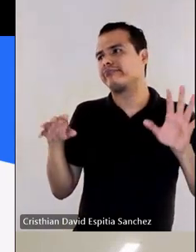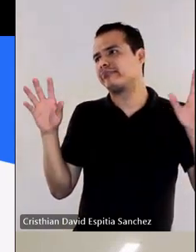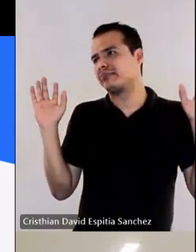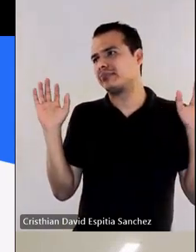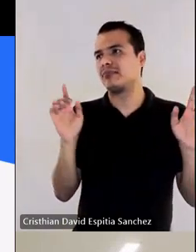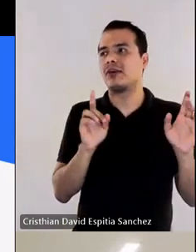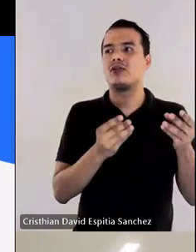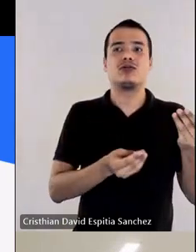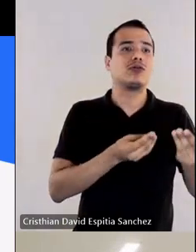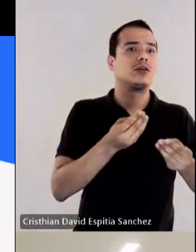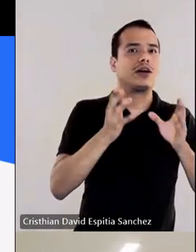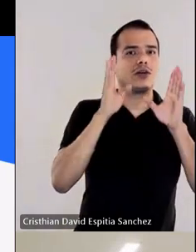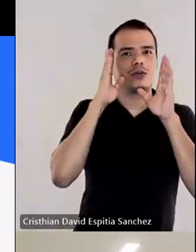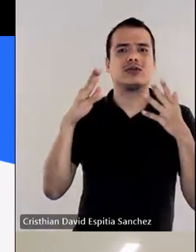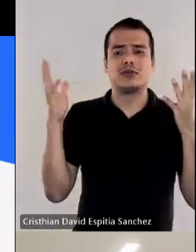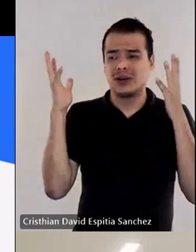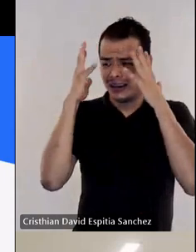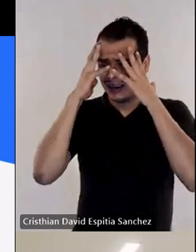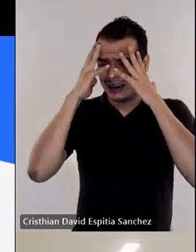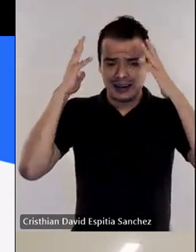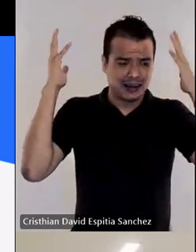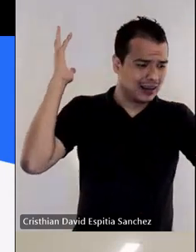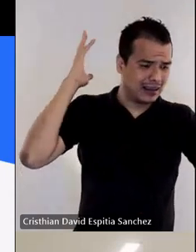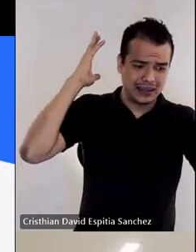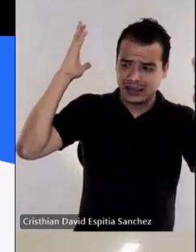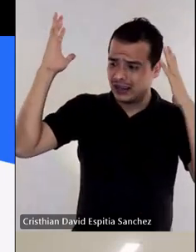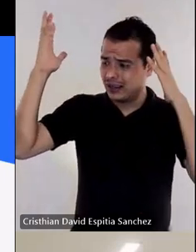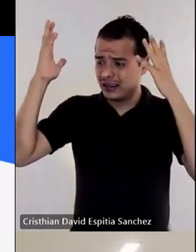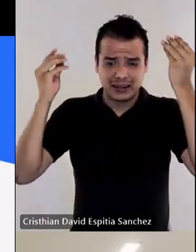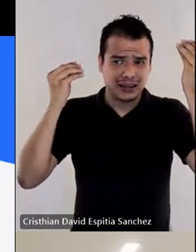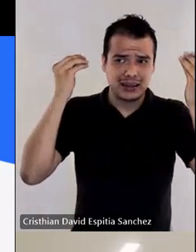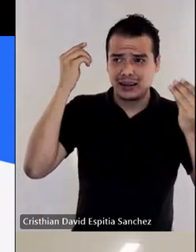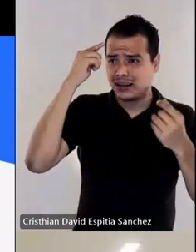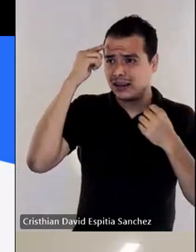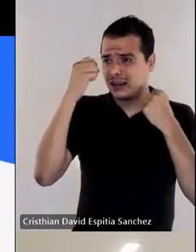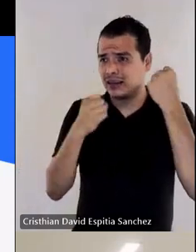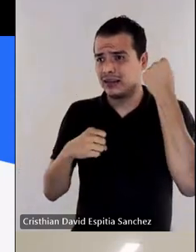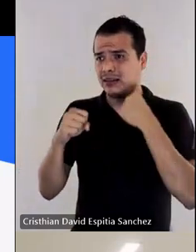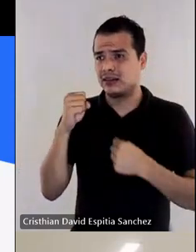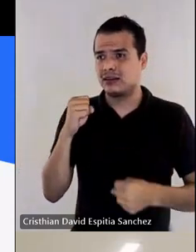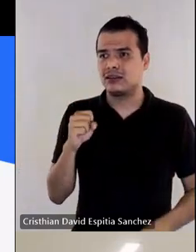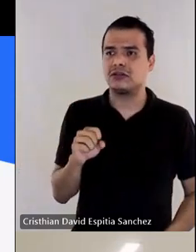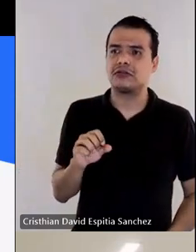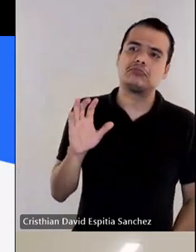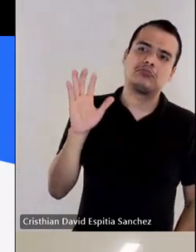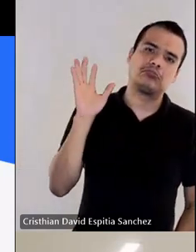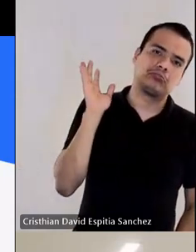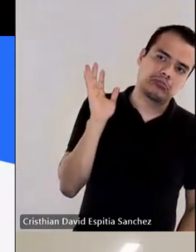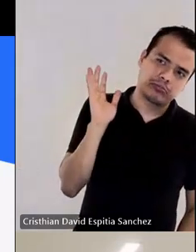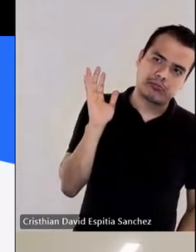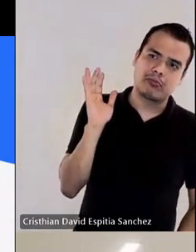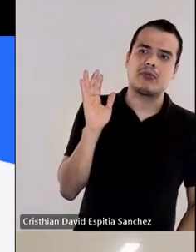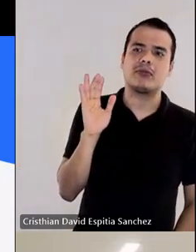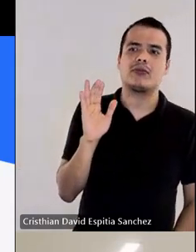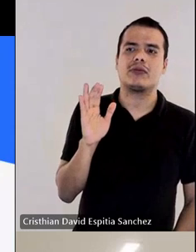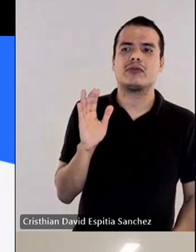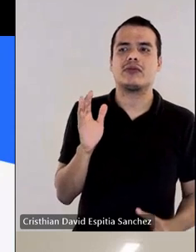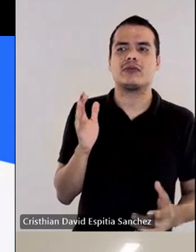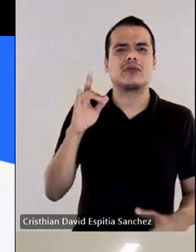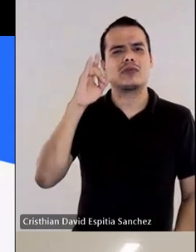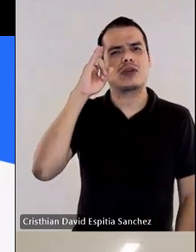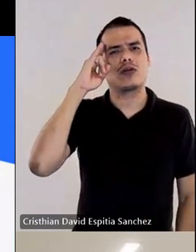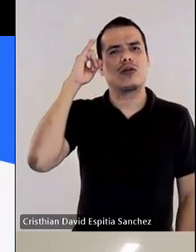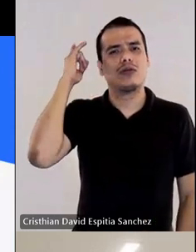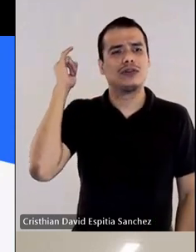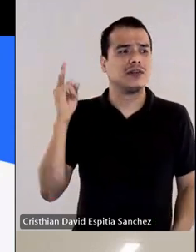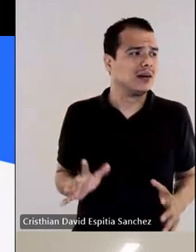es una emoción que surge ante cualquier situación de amenaza o de agresión, que puede tener estas como signos y síntomas: